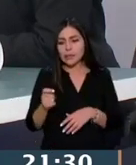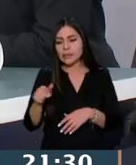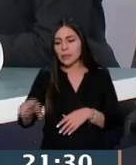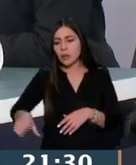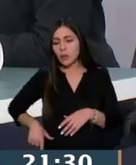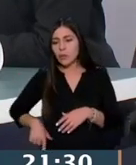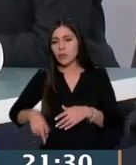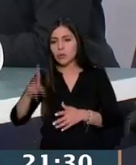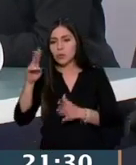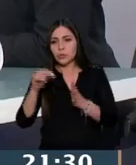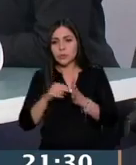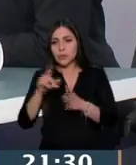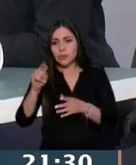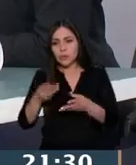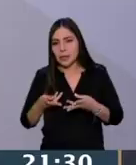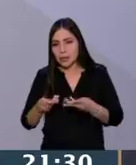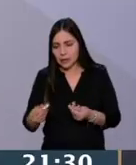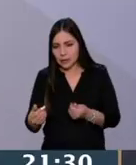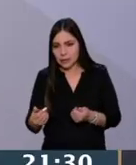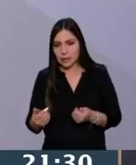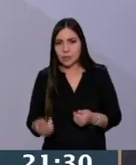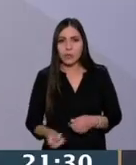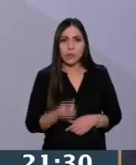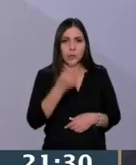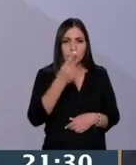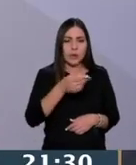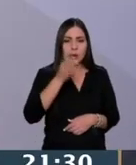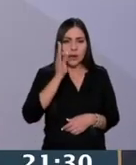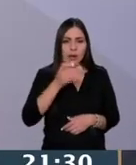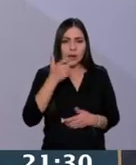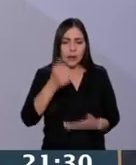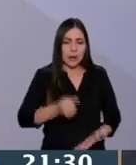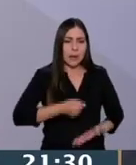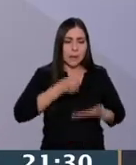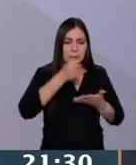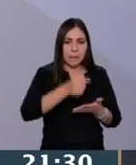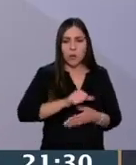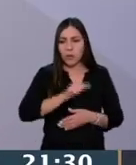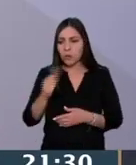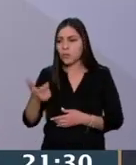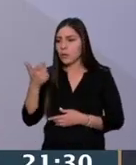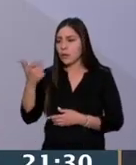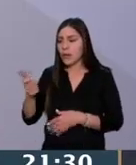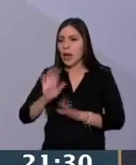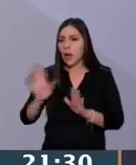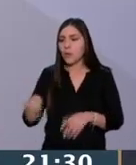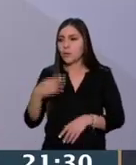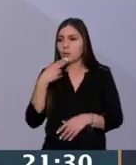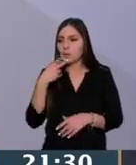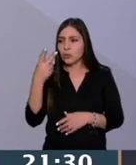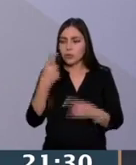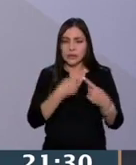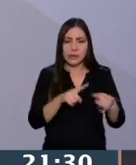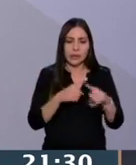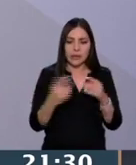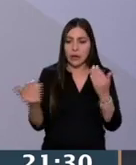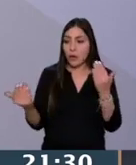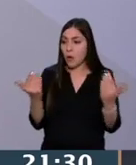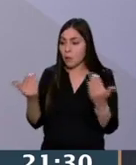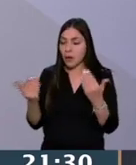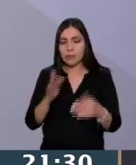2020. Una cosa es el presupuesto aprobado y otra cosa es el presupuesto ejercido. Claro. En ese sentido, son cosas que no se pueden